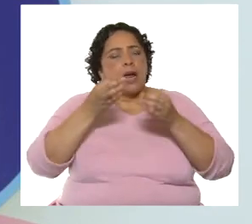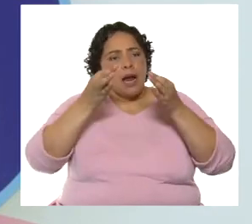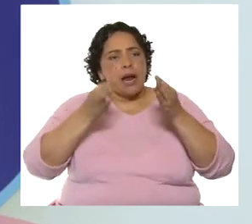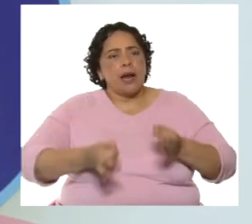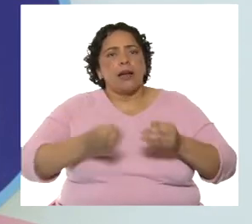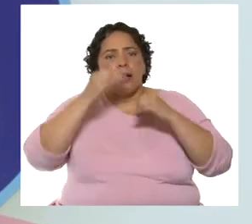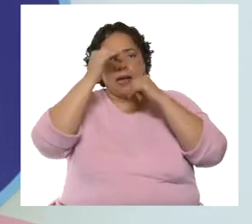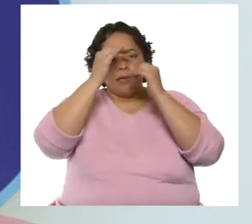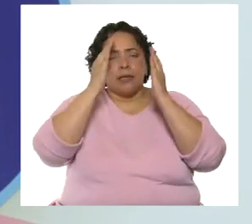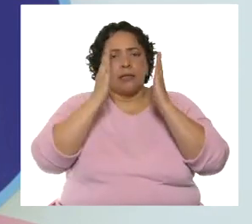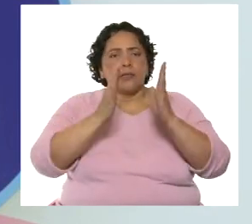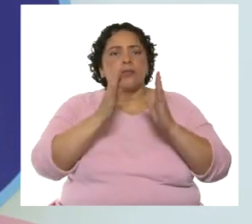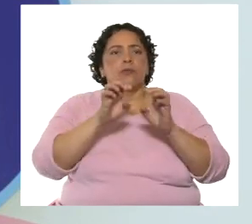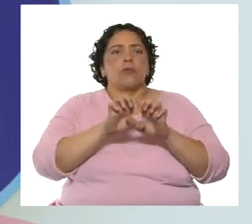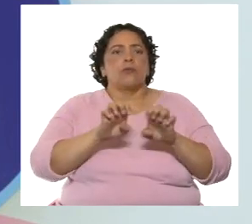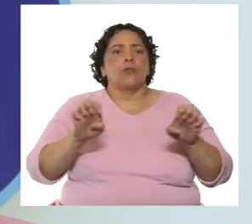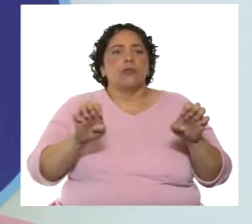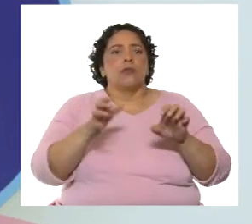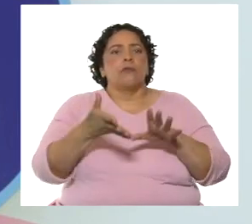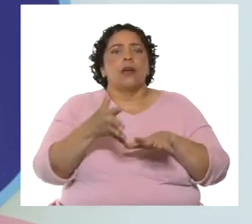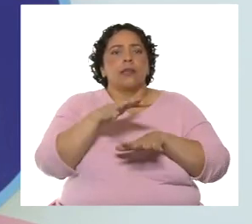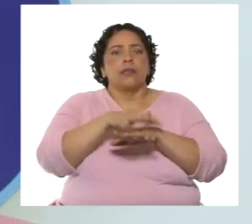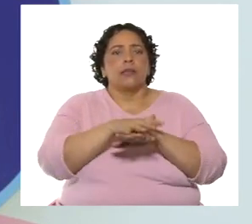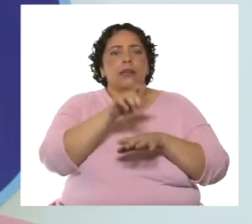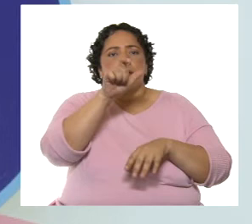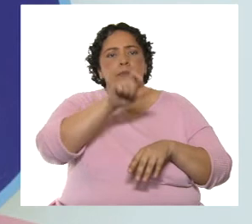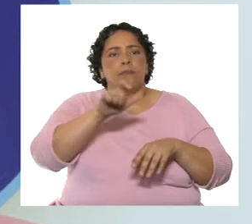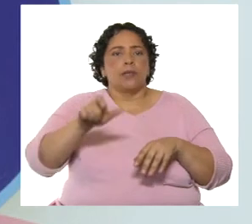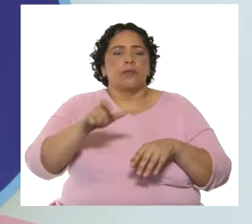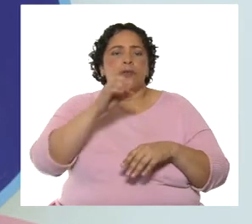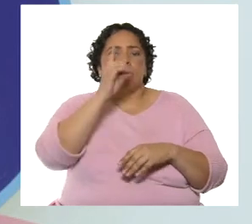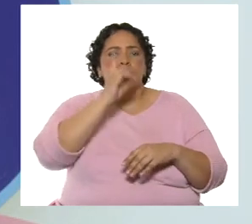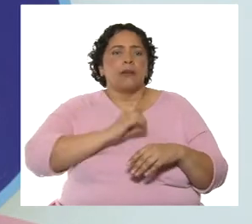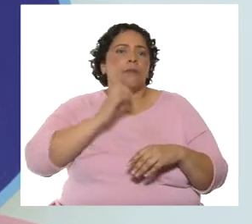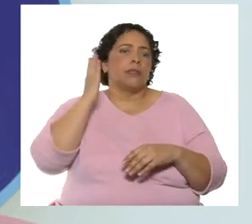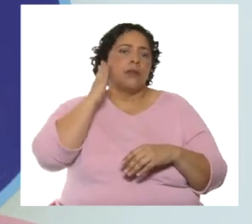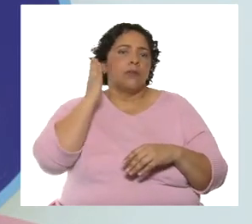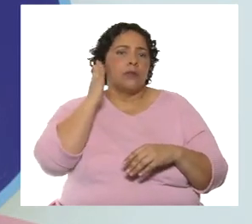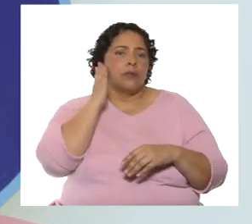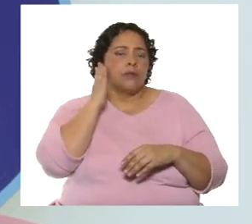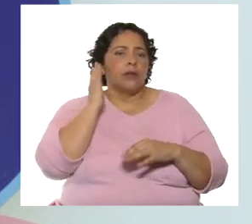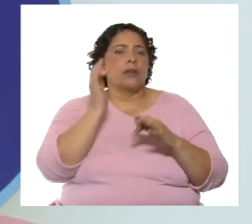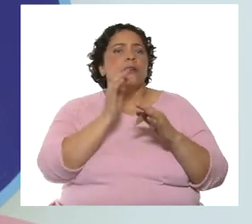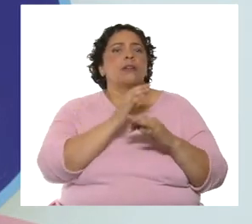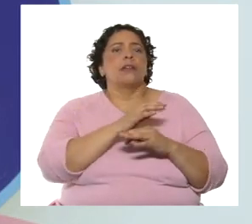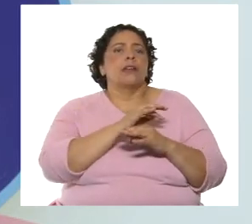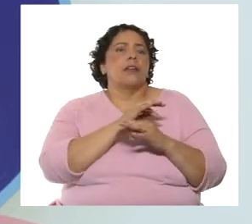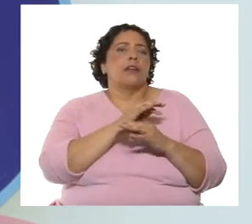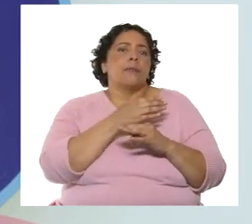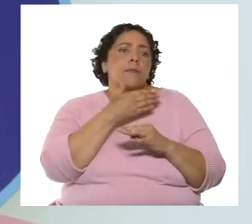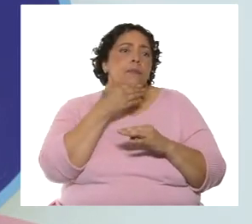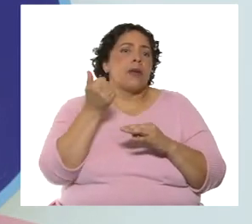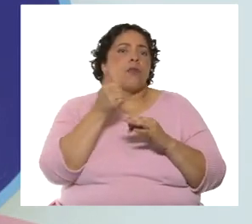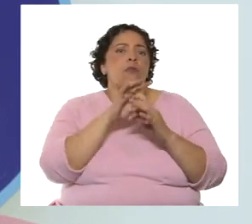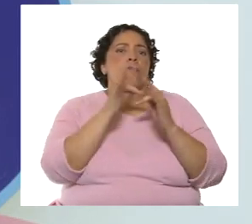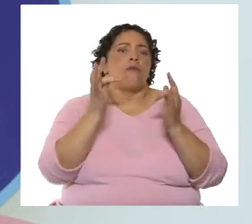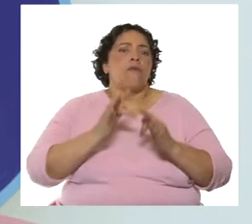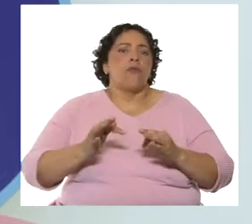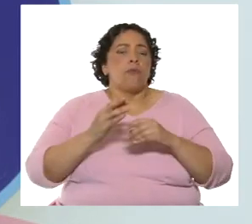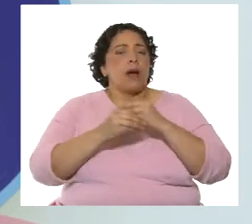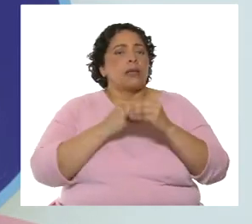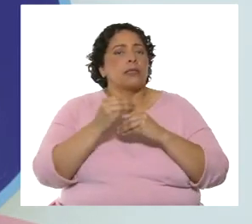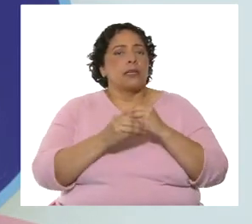la atención educativa integral para la población con deficiencias auditivas. ¿Y qué manera o qué mejor manera de